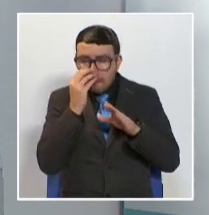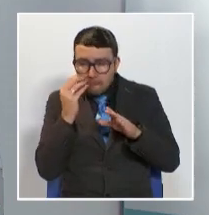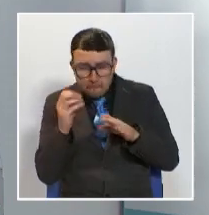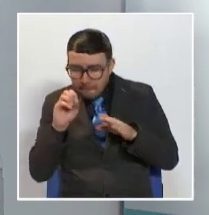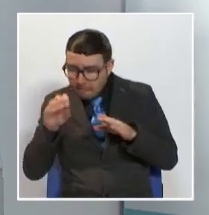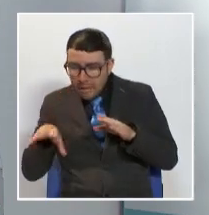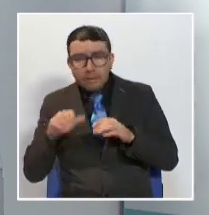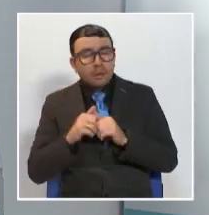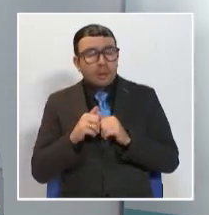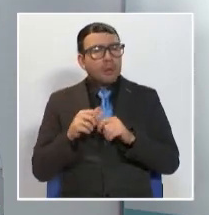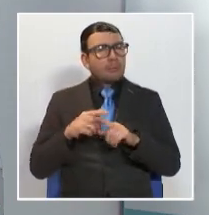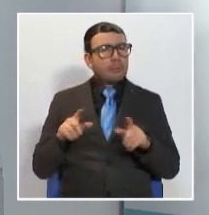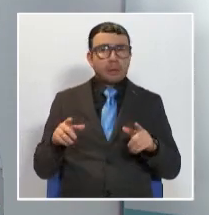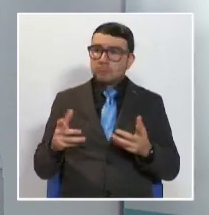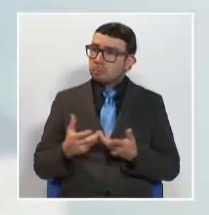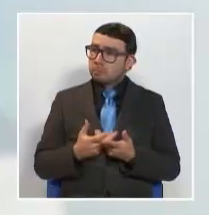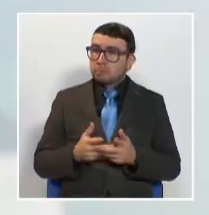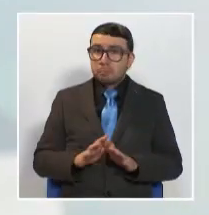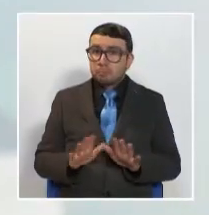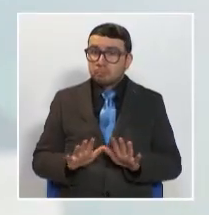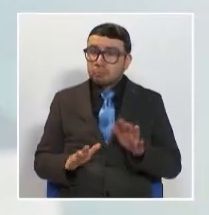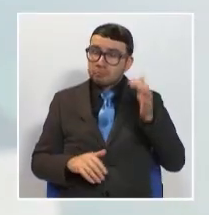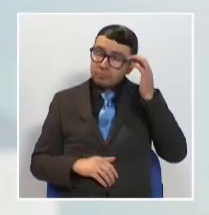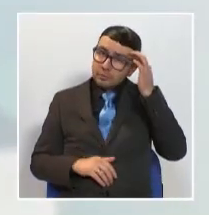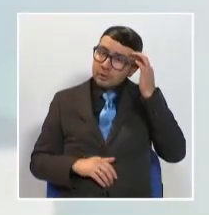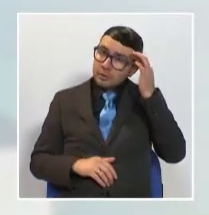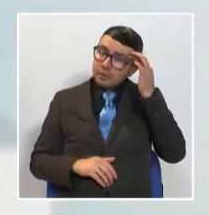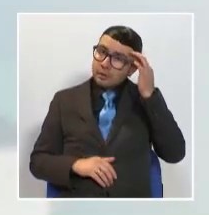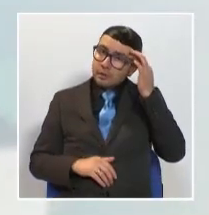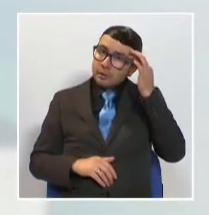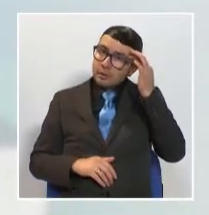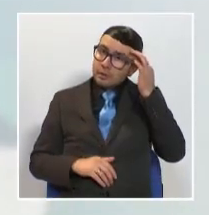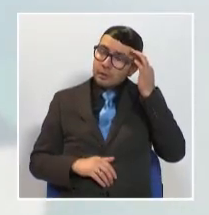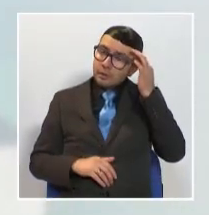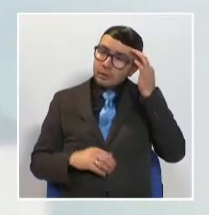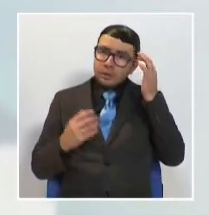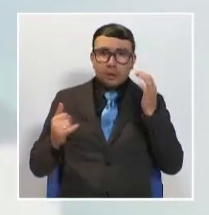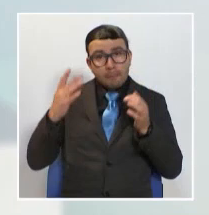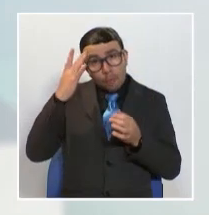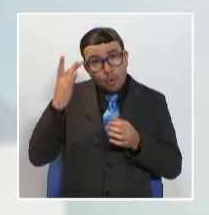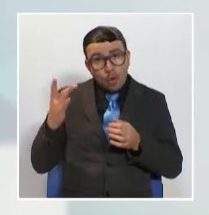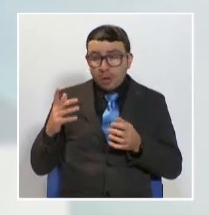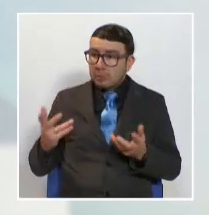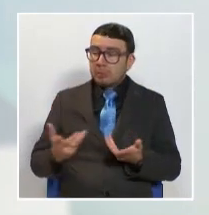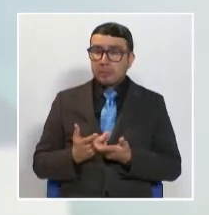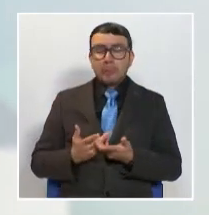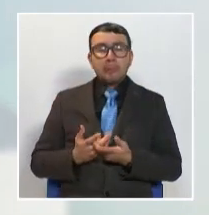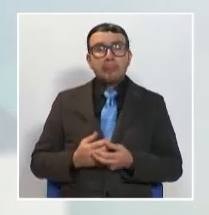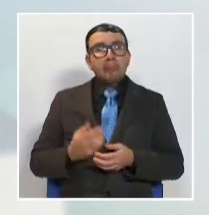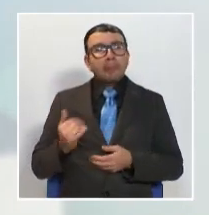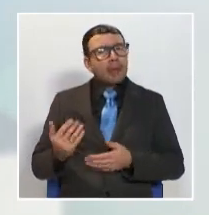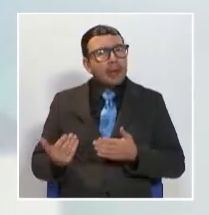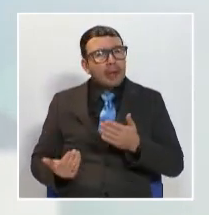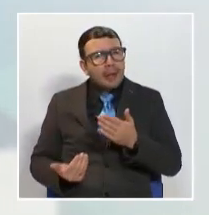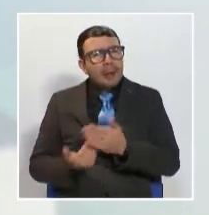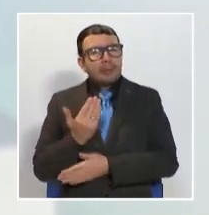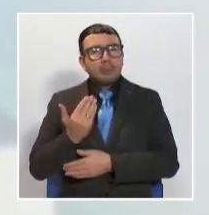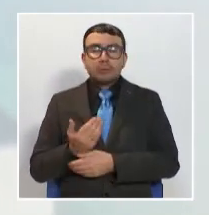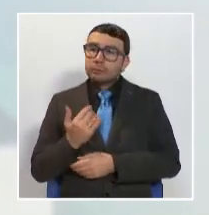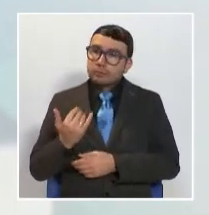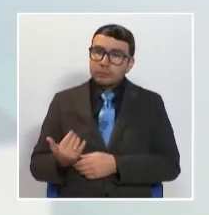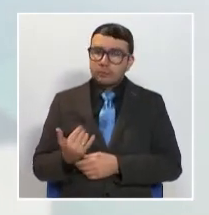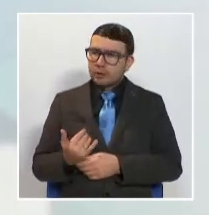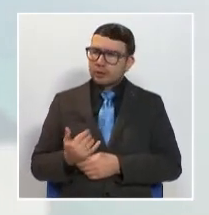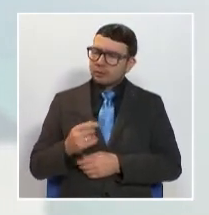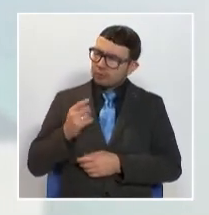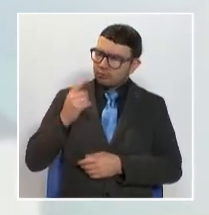Y pues la verdad no sabemos de qué le dependió eso. Desde ahí empezó él con los signos pues